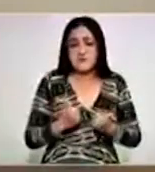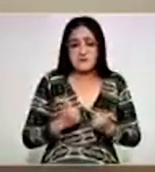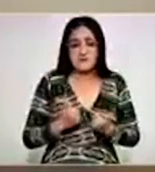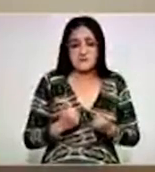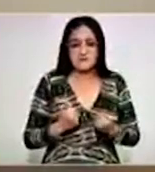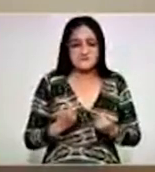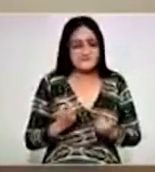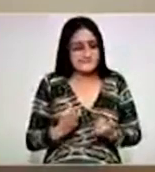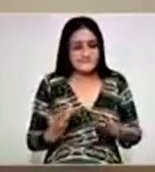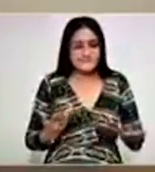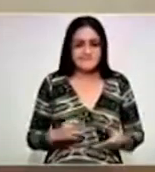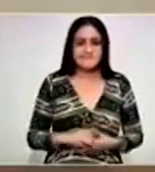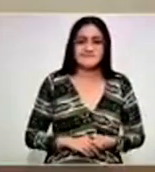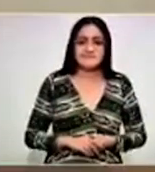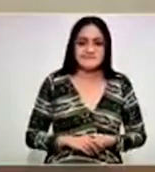Es el descontrol.